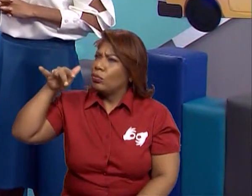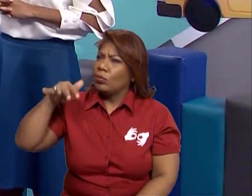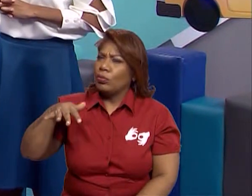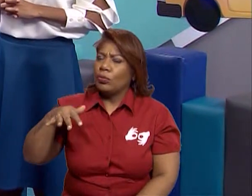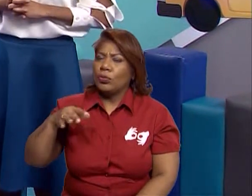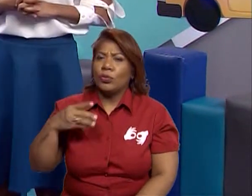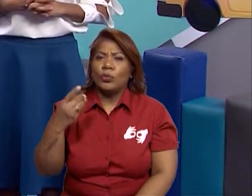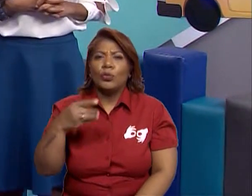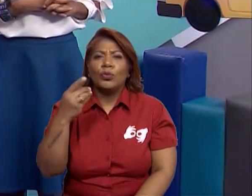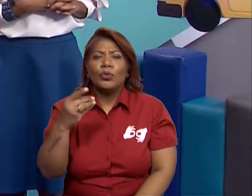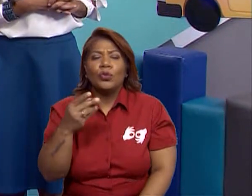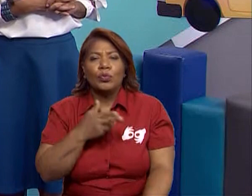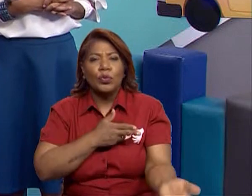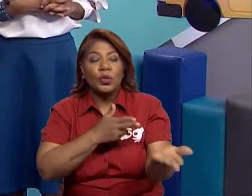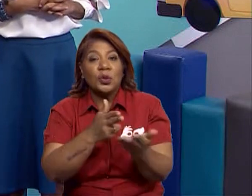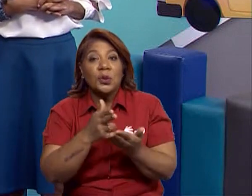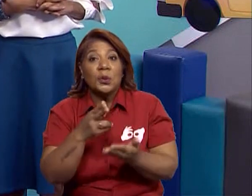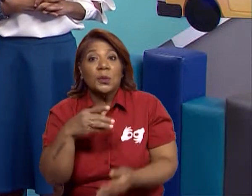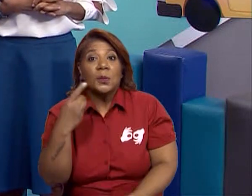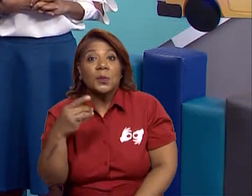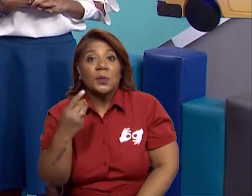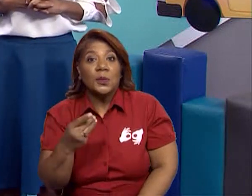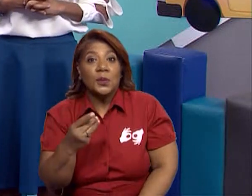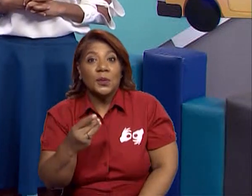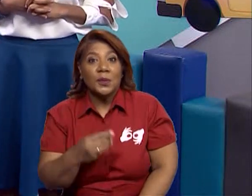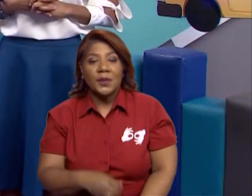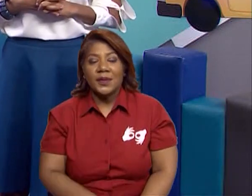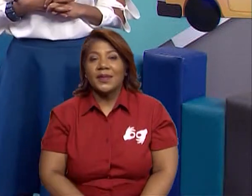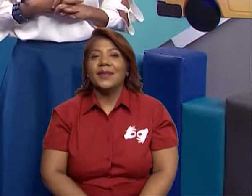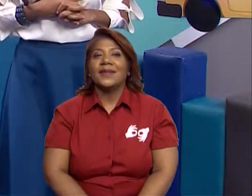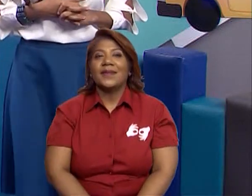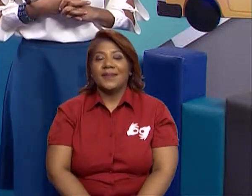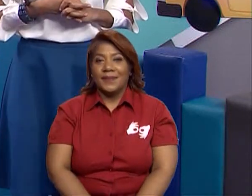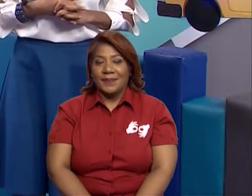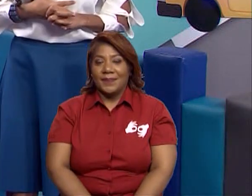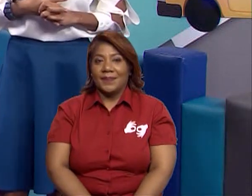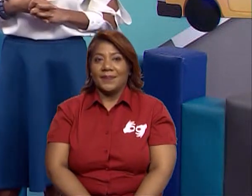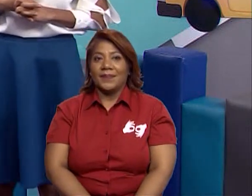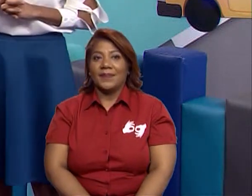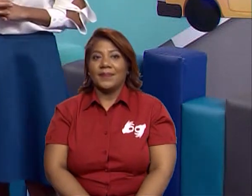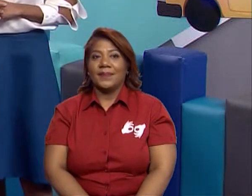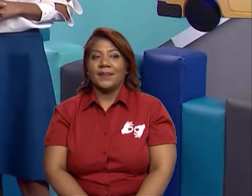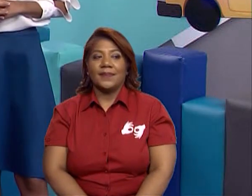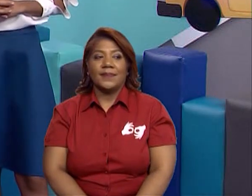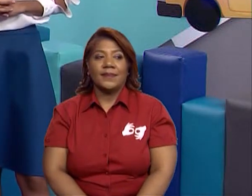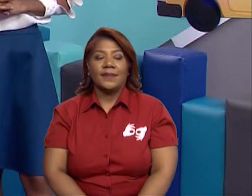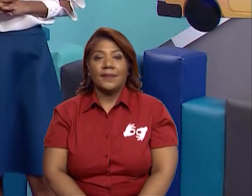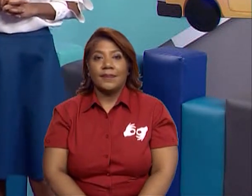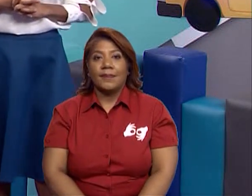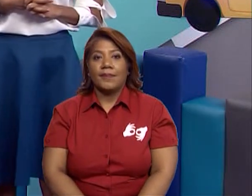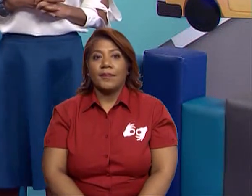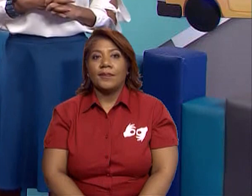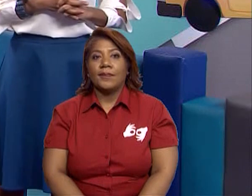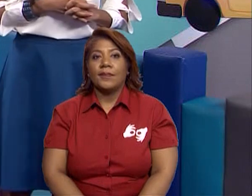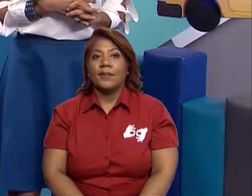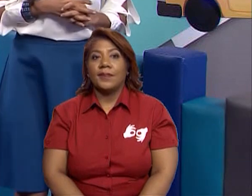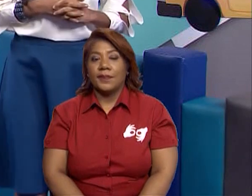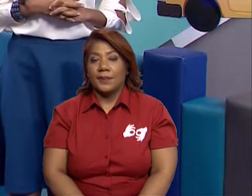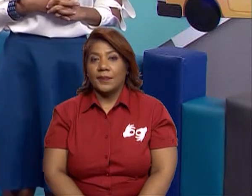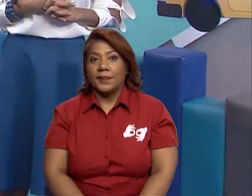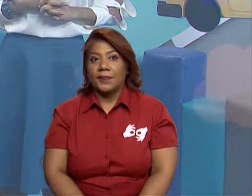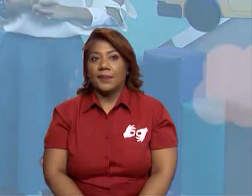quedes calladito, William, y no dices dónde está este río, por favor. Así es. Bien,